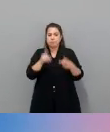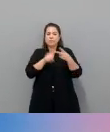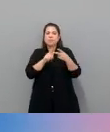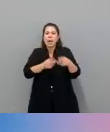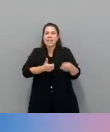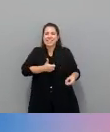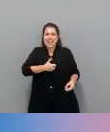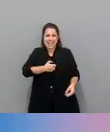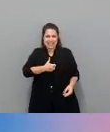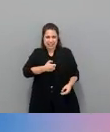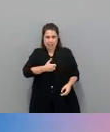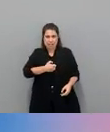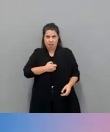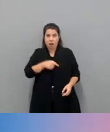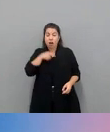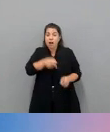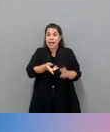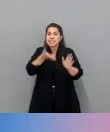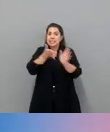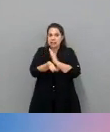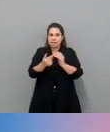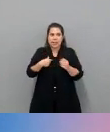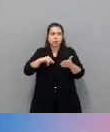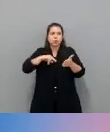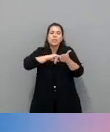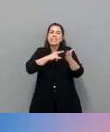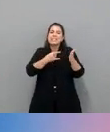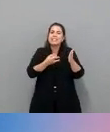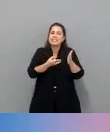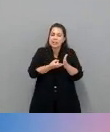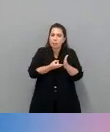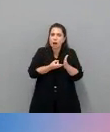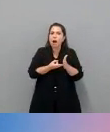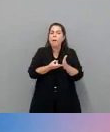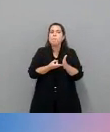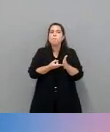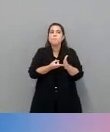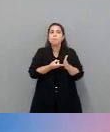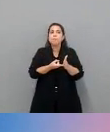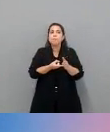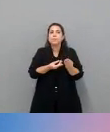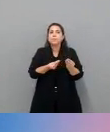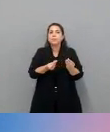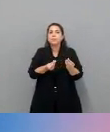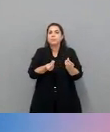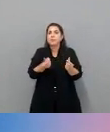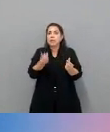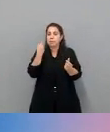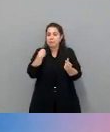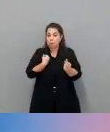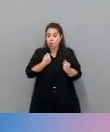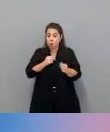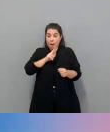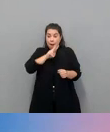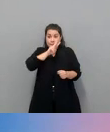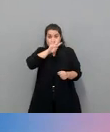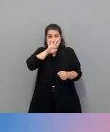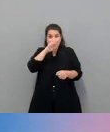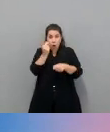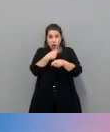Teleasistencia. La teleasistencia también es un sistema en el que durante 24 horas al